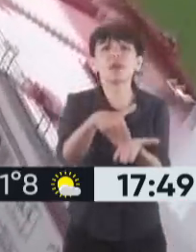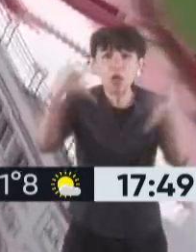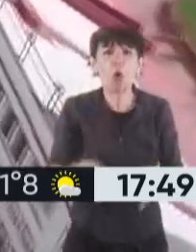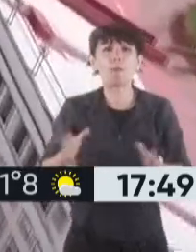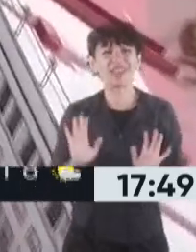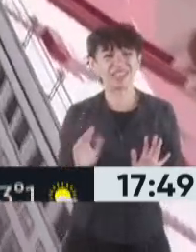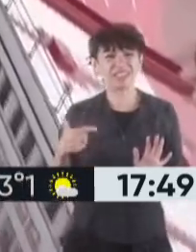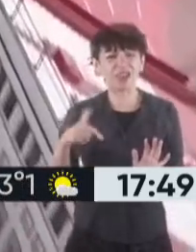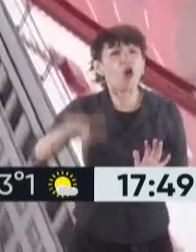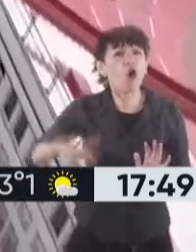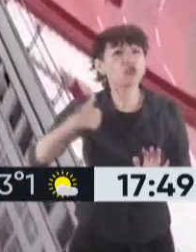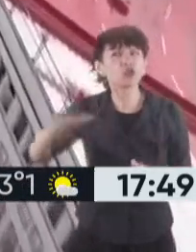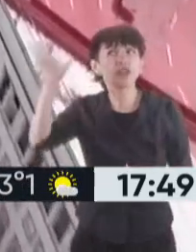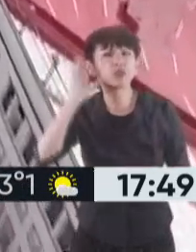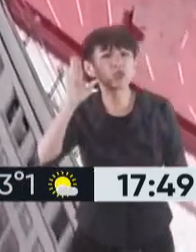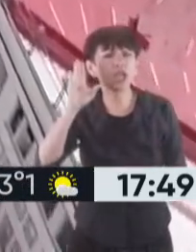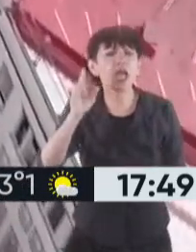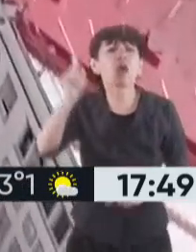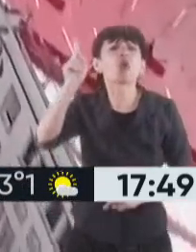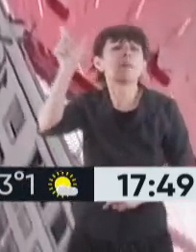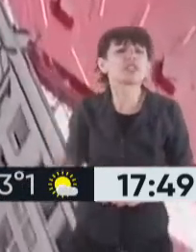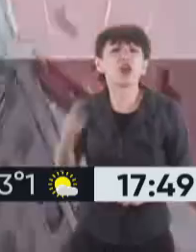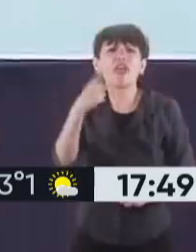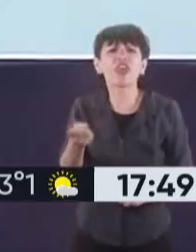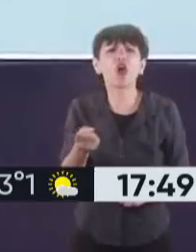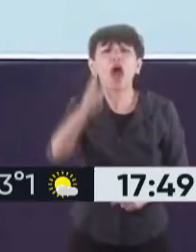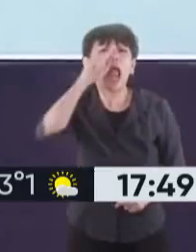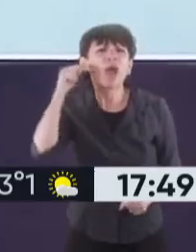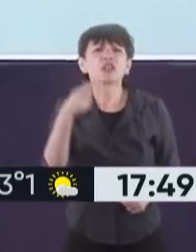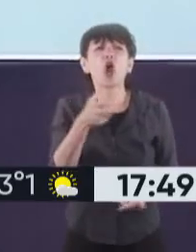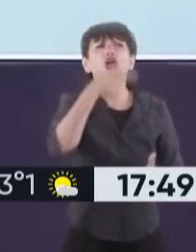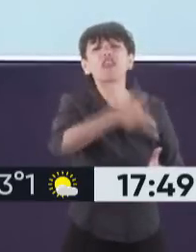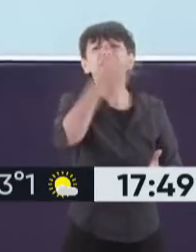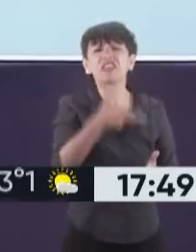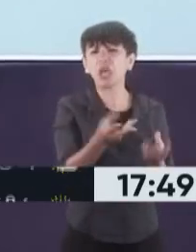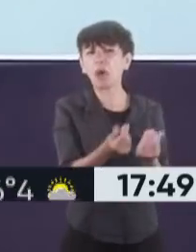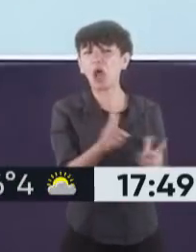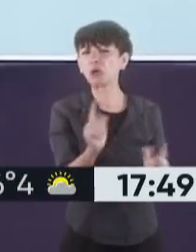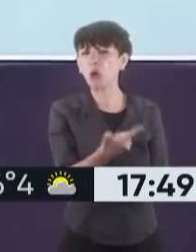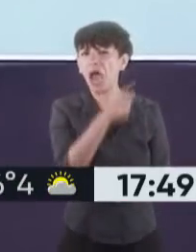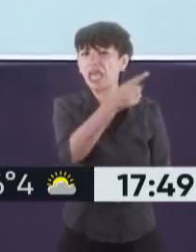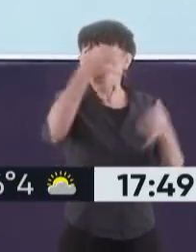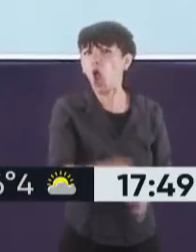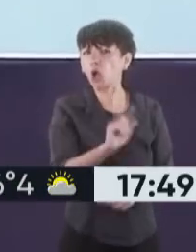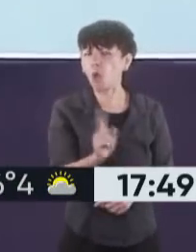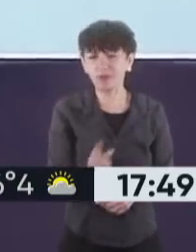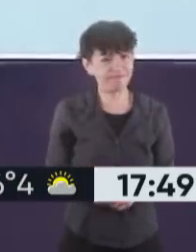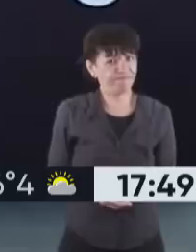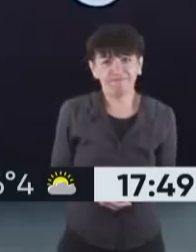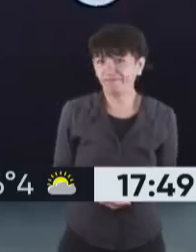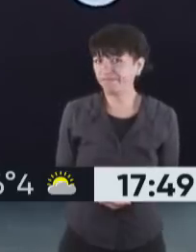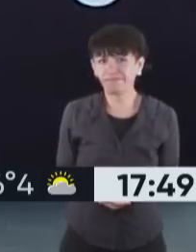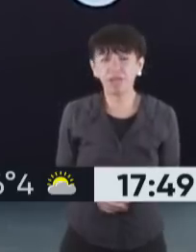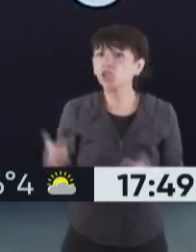que mi palabra había perdido valor. Yo no he mentido nunca. Yo he dicho siempre